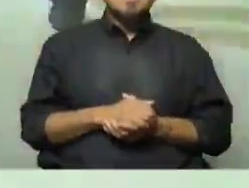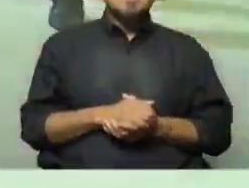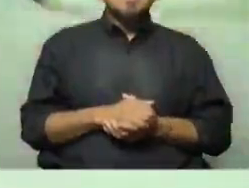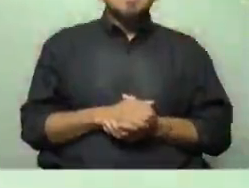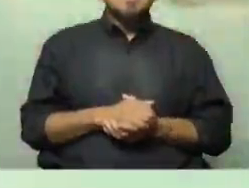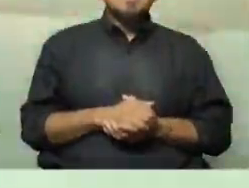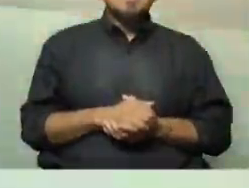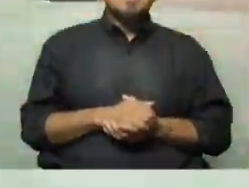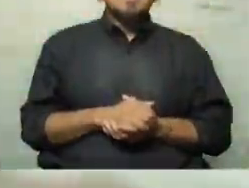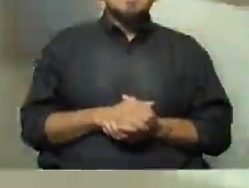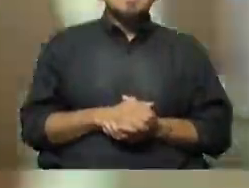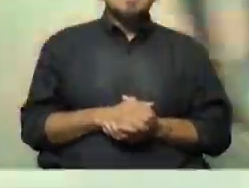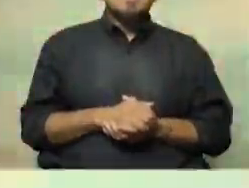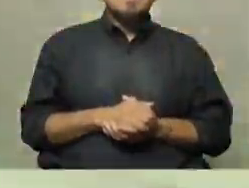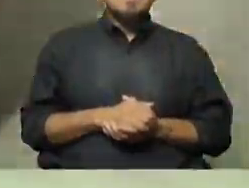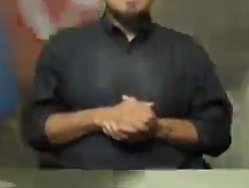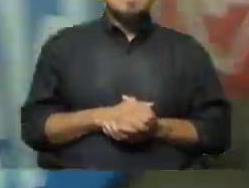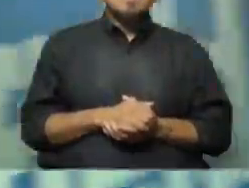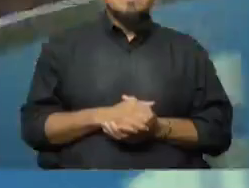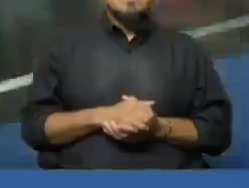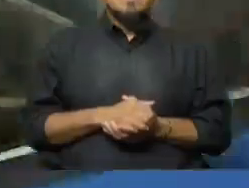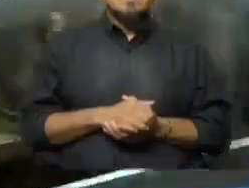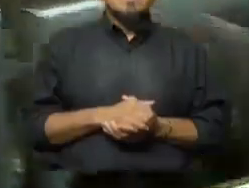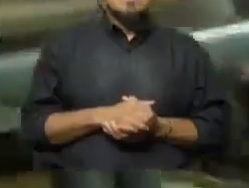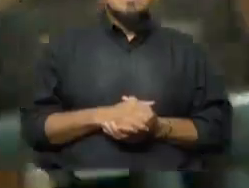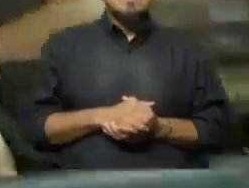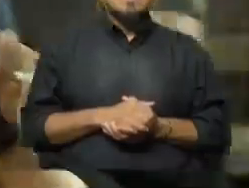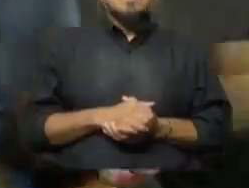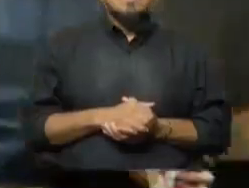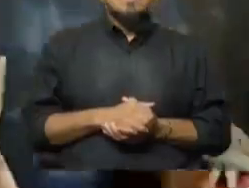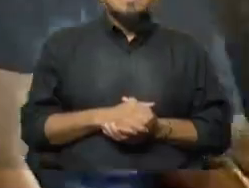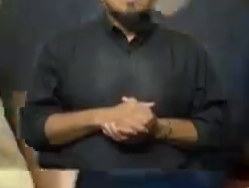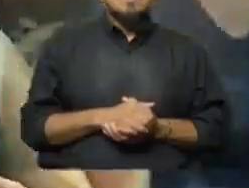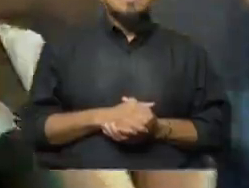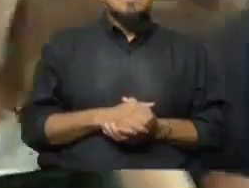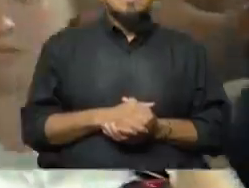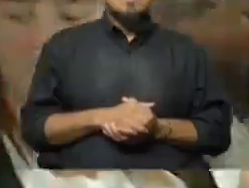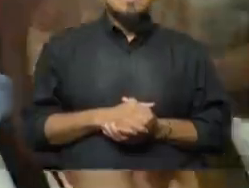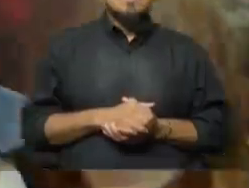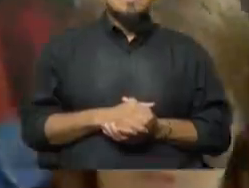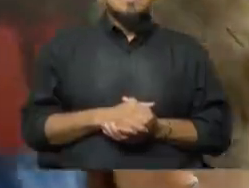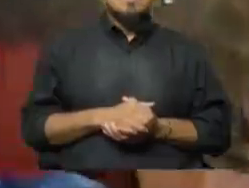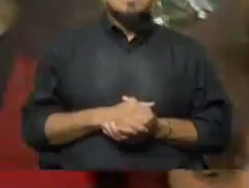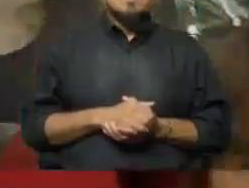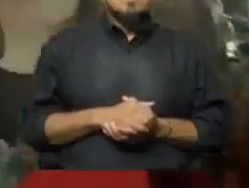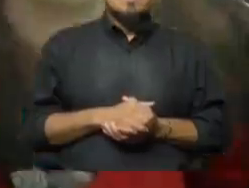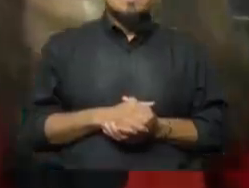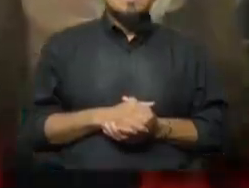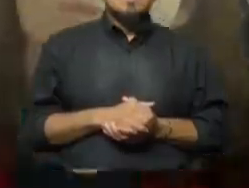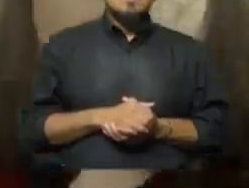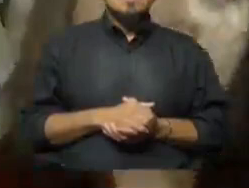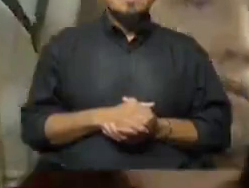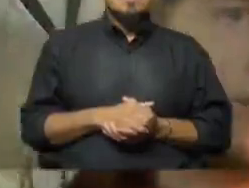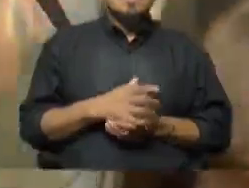Muchas gracias. Y bueno, seguimos por acá mostrándoles a la gente feliz, mucho